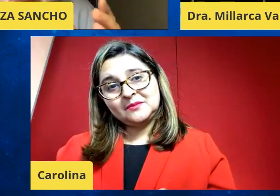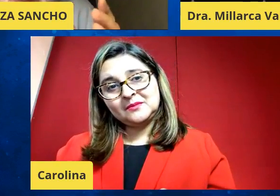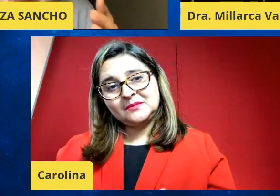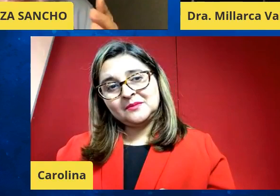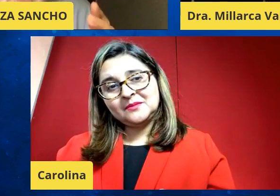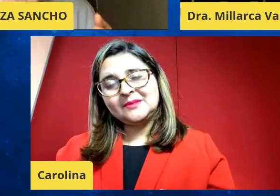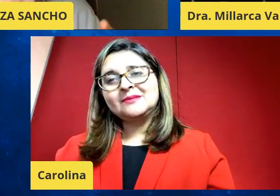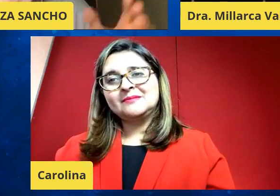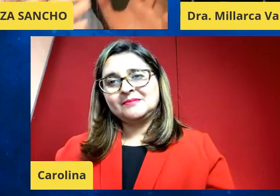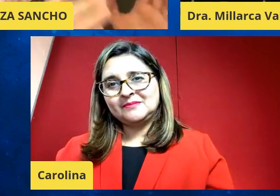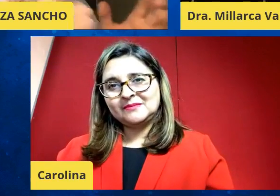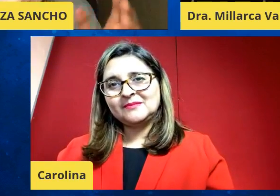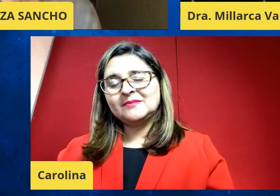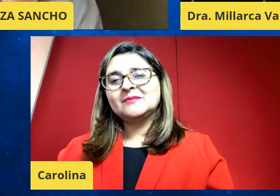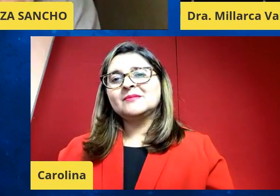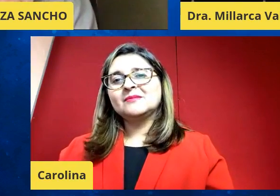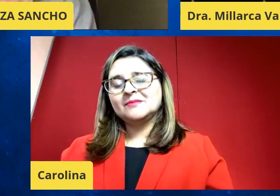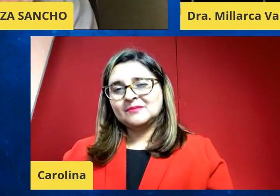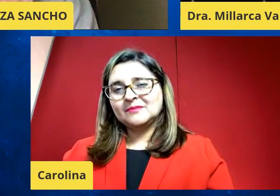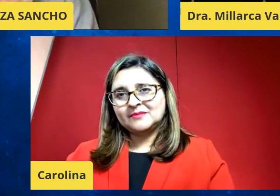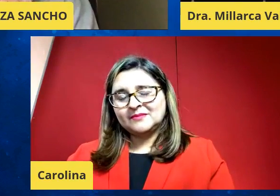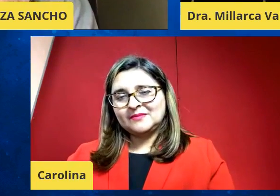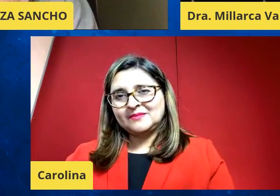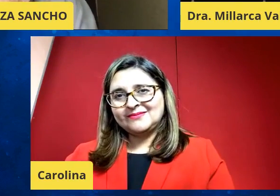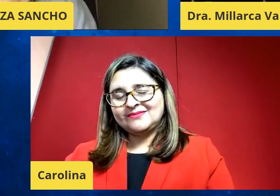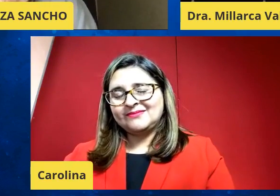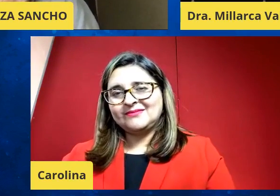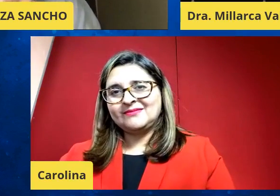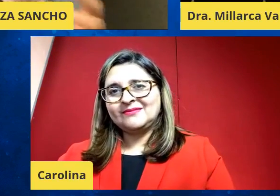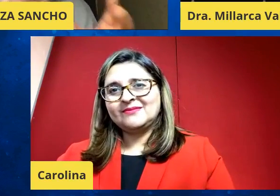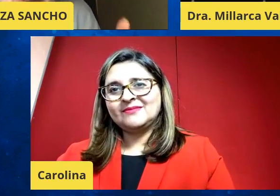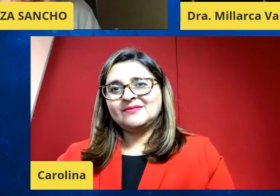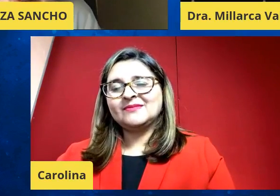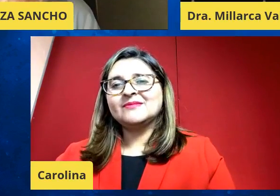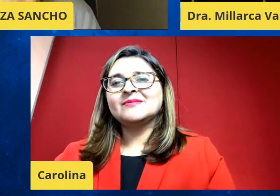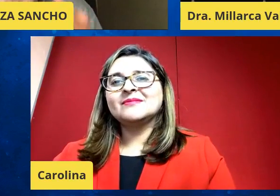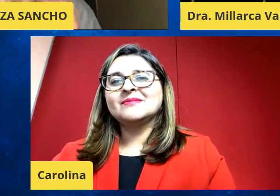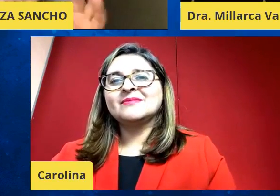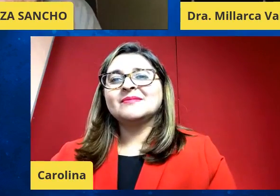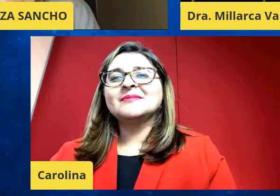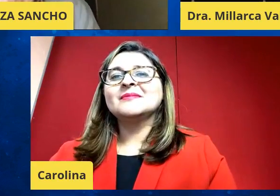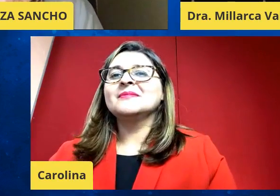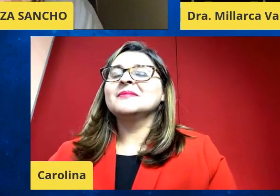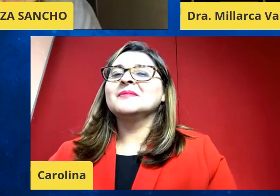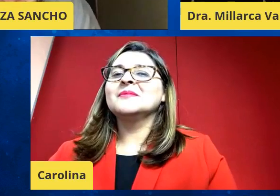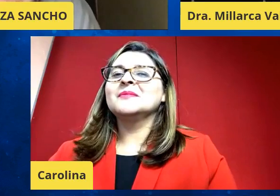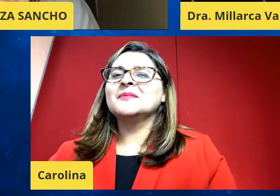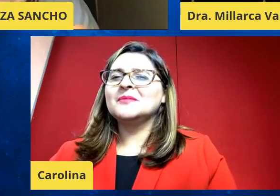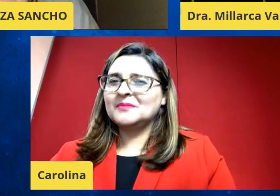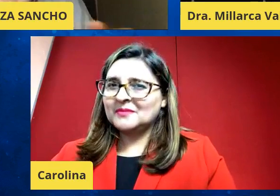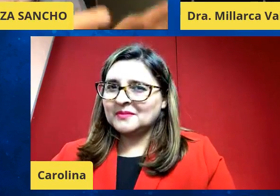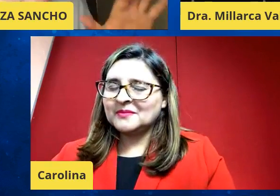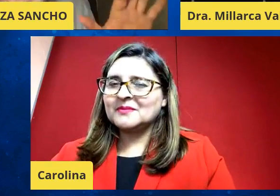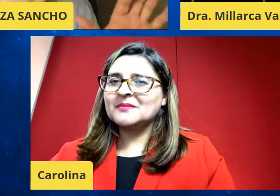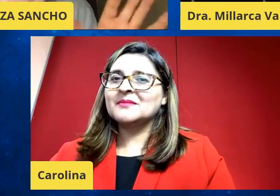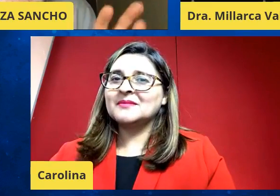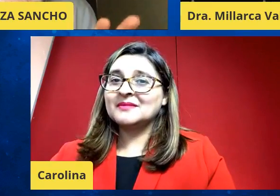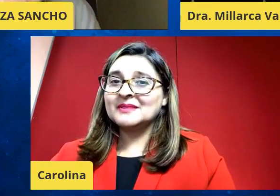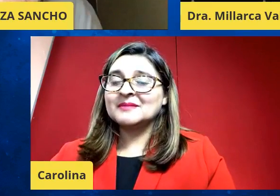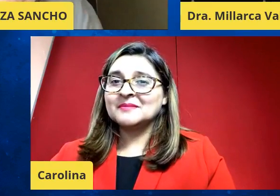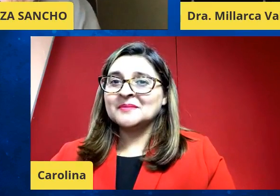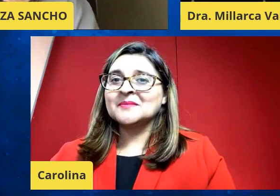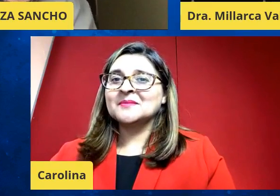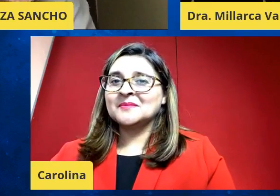1.000 millones, Claro. pero hay 100.000 millones. Entonces habría 100 planetas con alguna, con pasto, con alguna